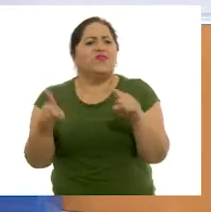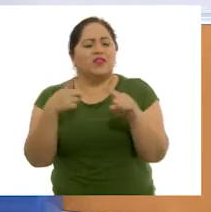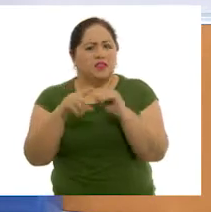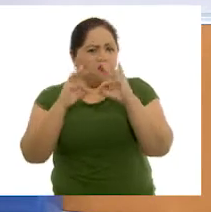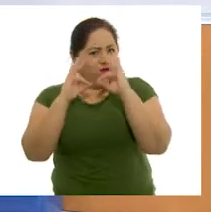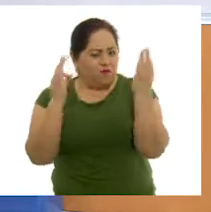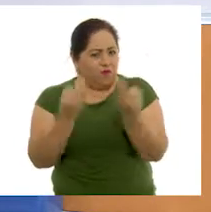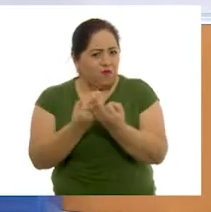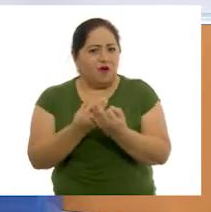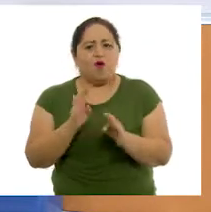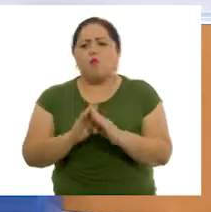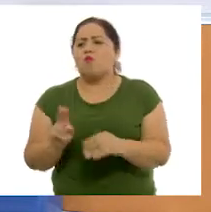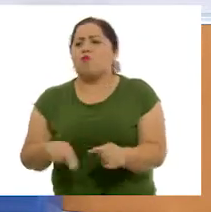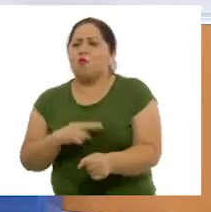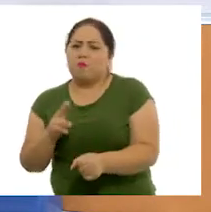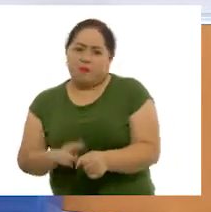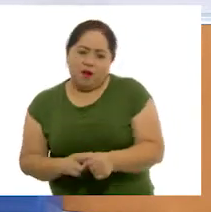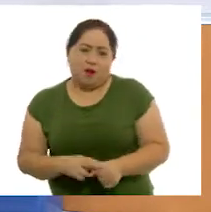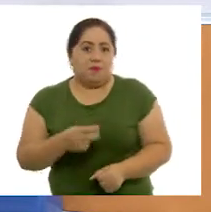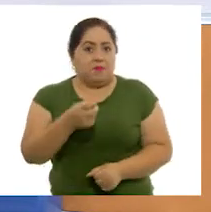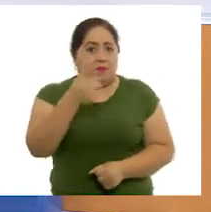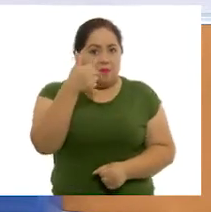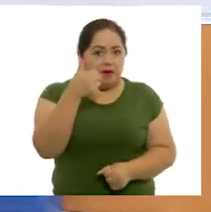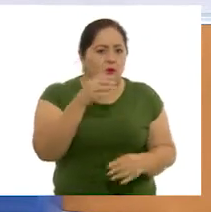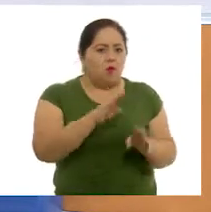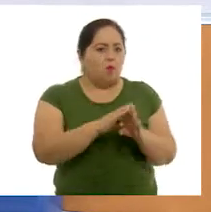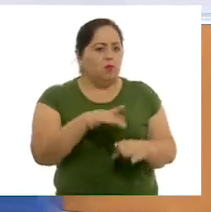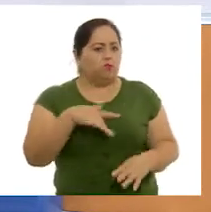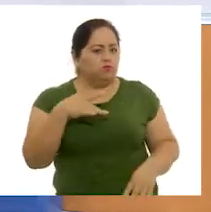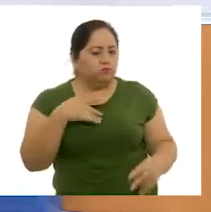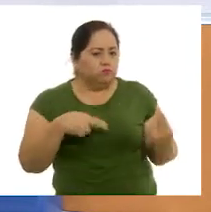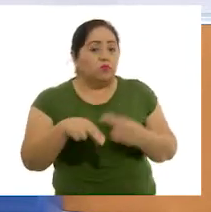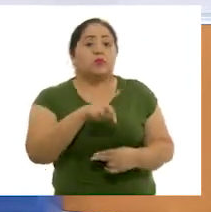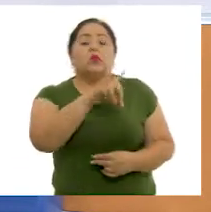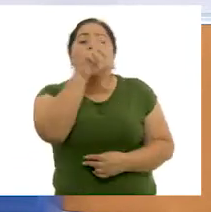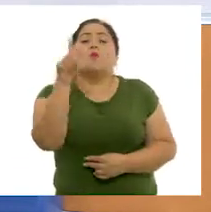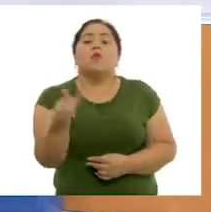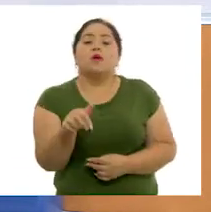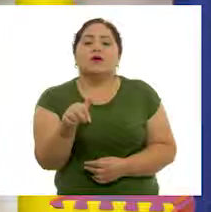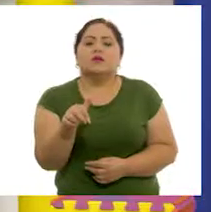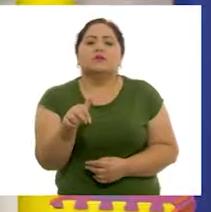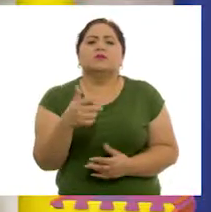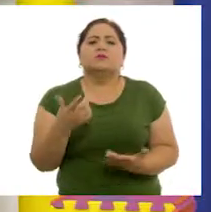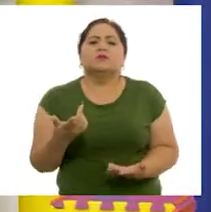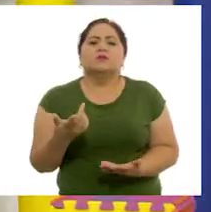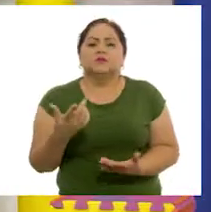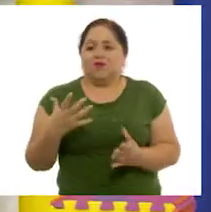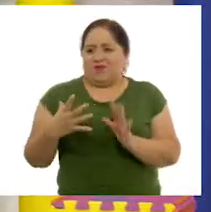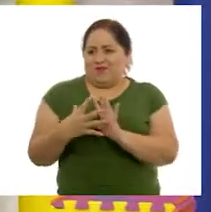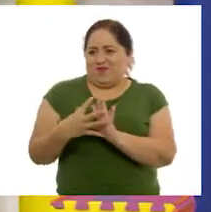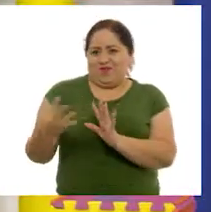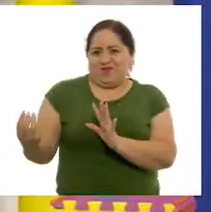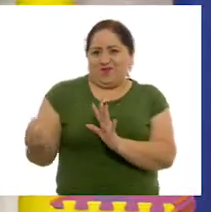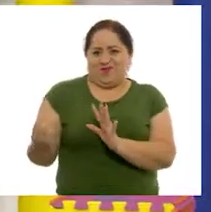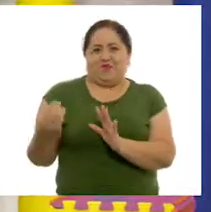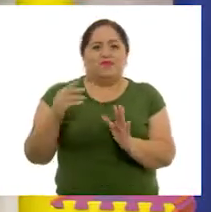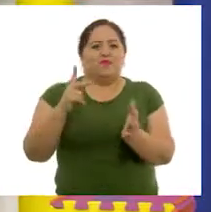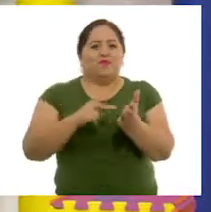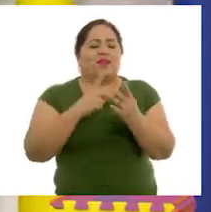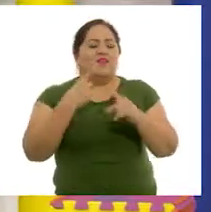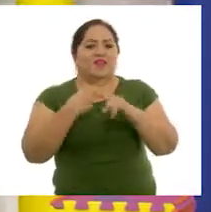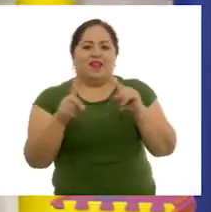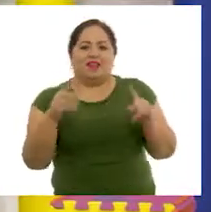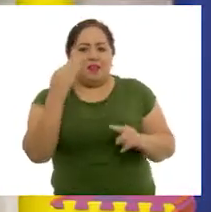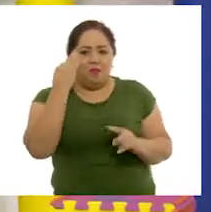¿no? En forma normal, primero aprendimos la secuencia, después... Después hacerla varias veces en